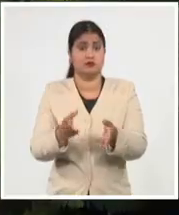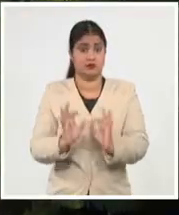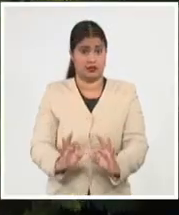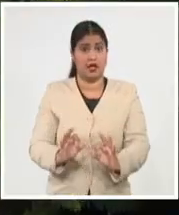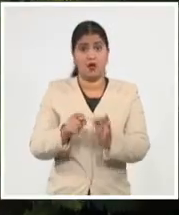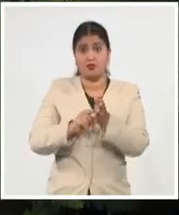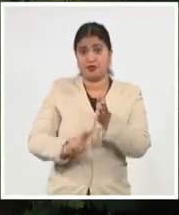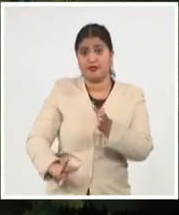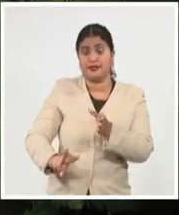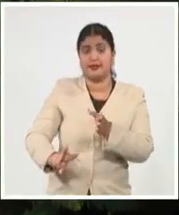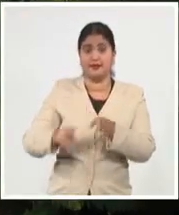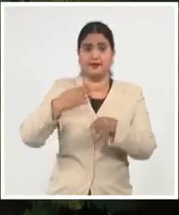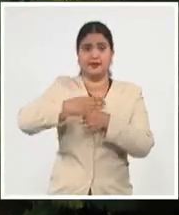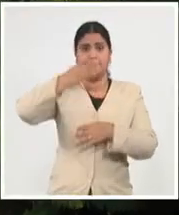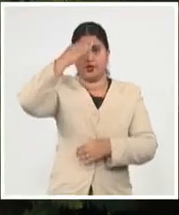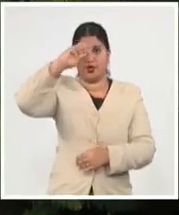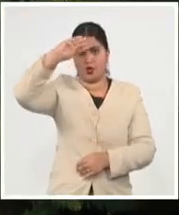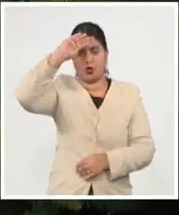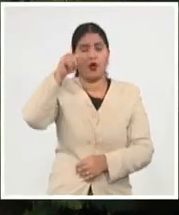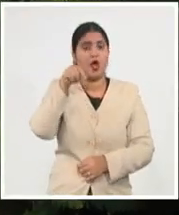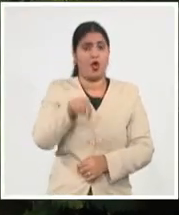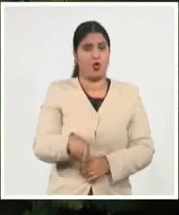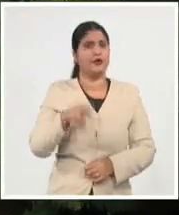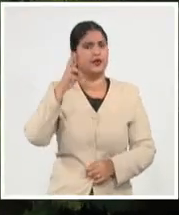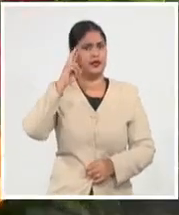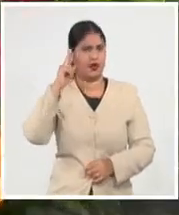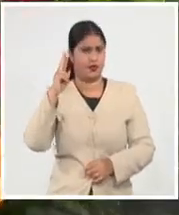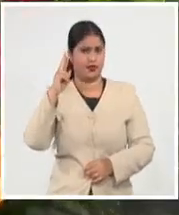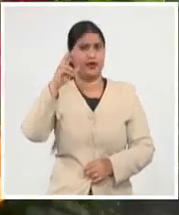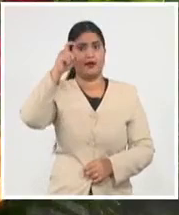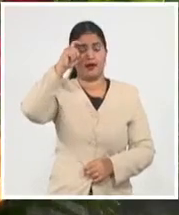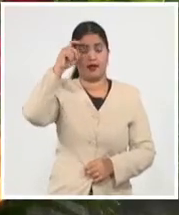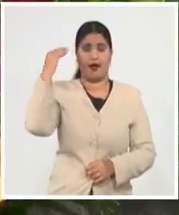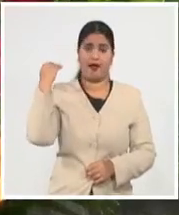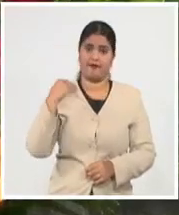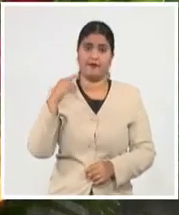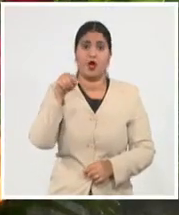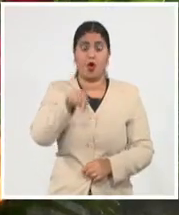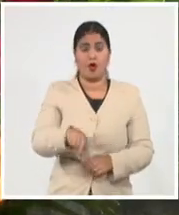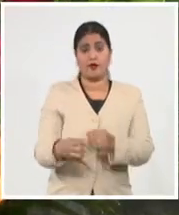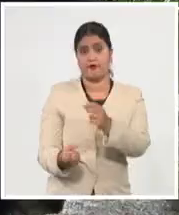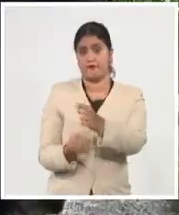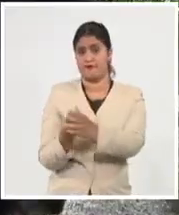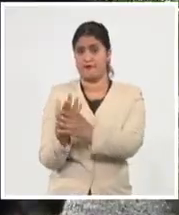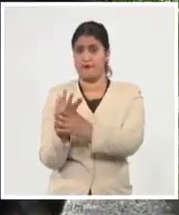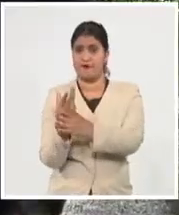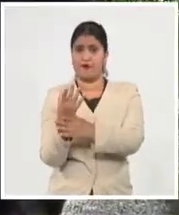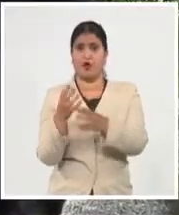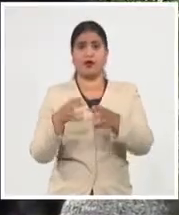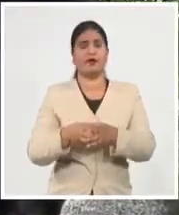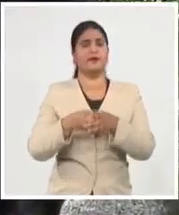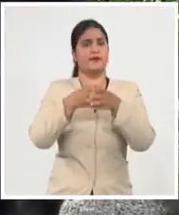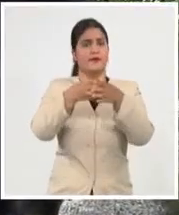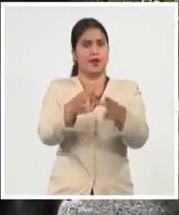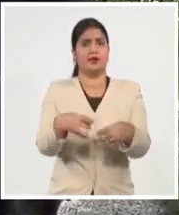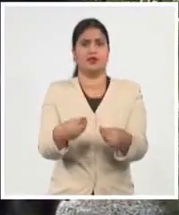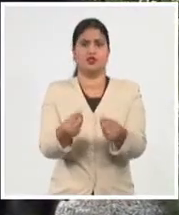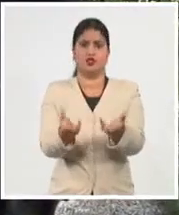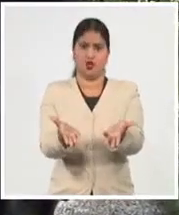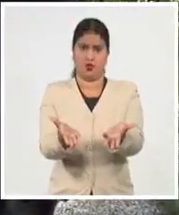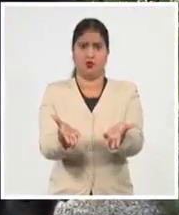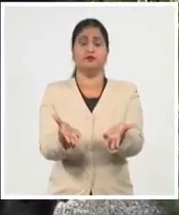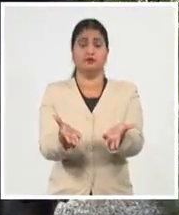legado. Un ramo de flores a nombre del general de ejército Raúl Castro Ruz y una ofrenda floral a nombre del pueblo de